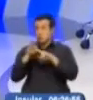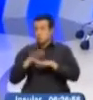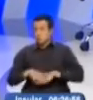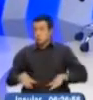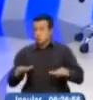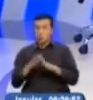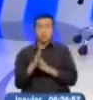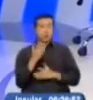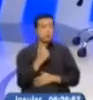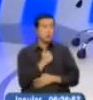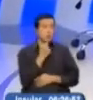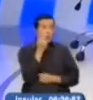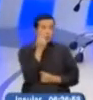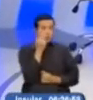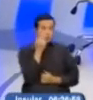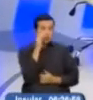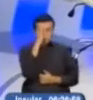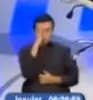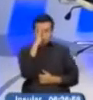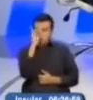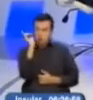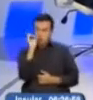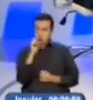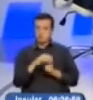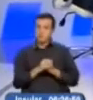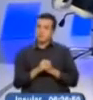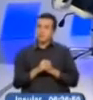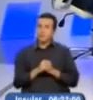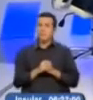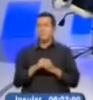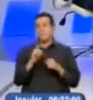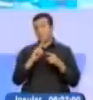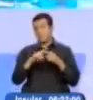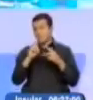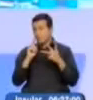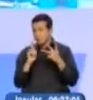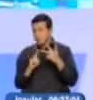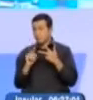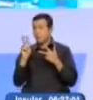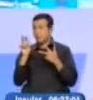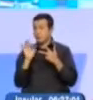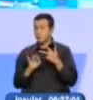haciendo. ¿Cómo está el bolsillo, que no tiene nada que ver con ideología? Sí, pero también hay otro elemento